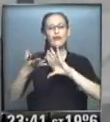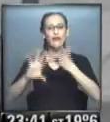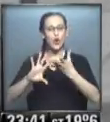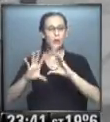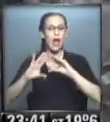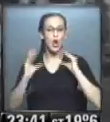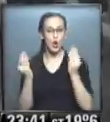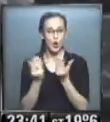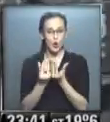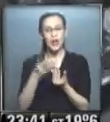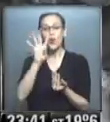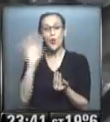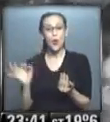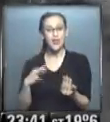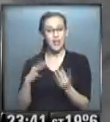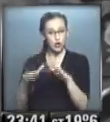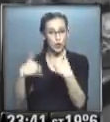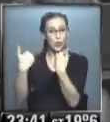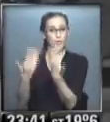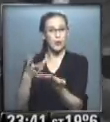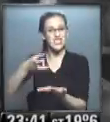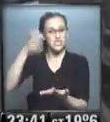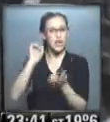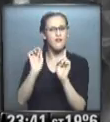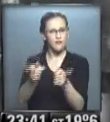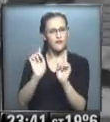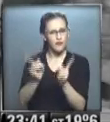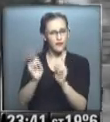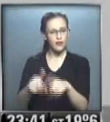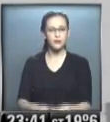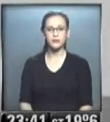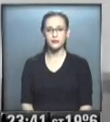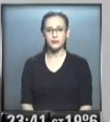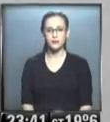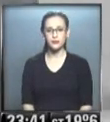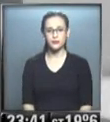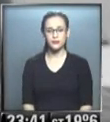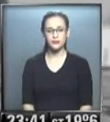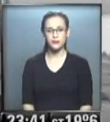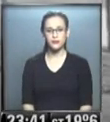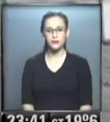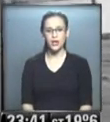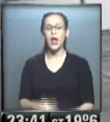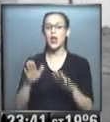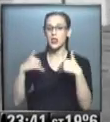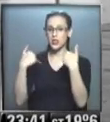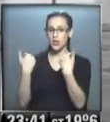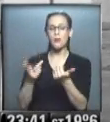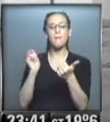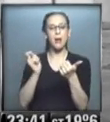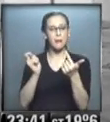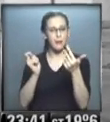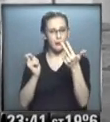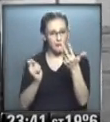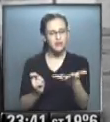que 40 años después Chile mantiene vigente en buena parte. Luego de los primeros meses posteriores al golpe de